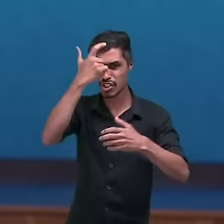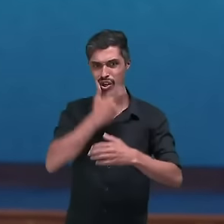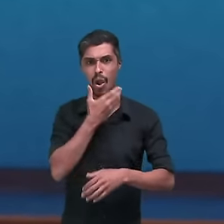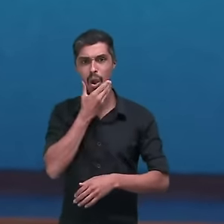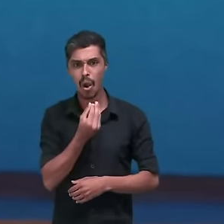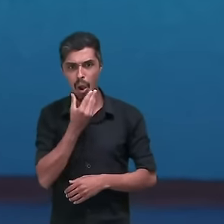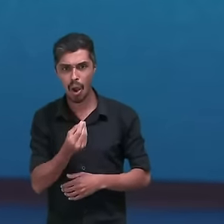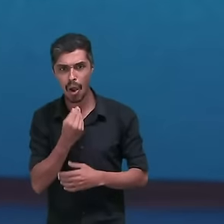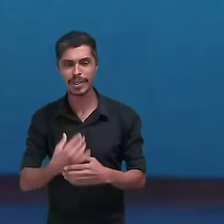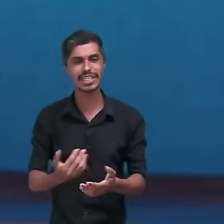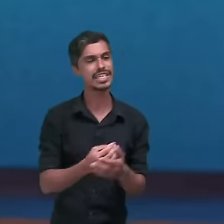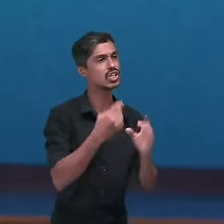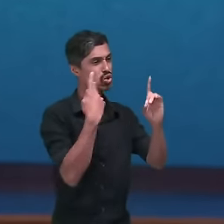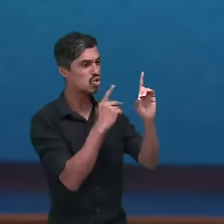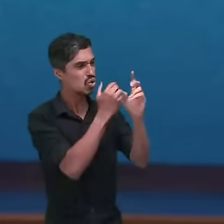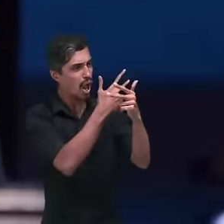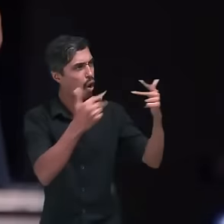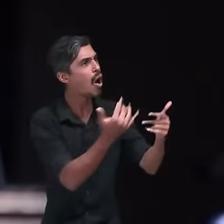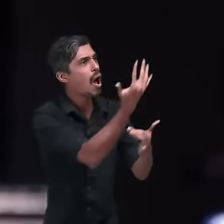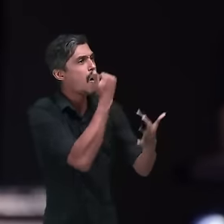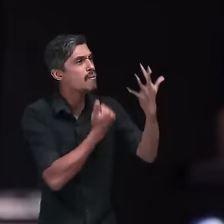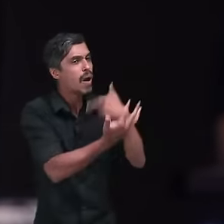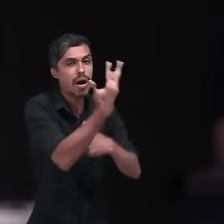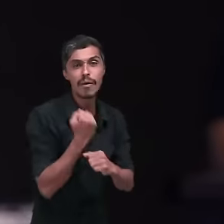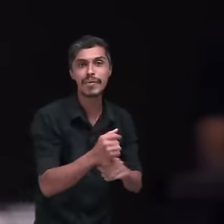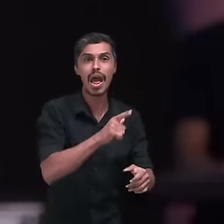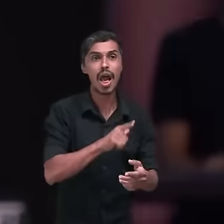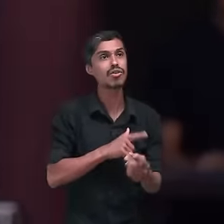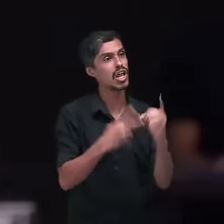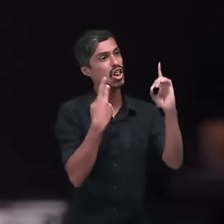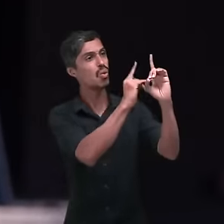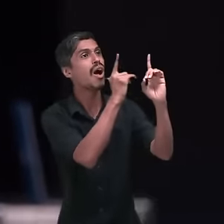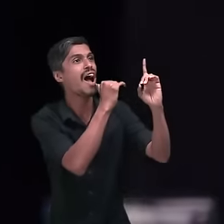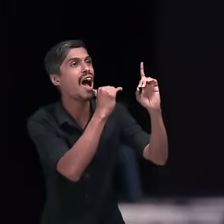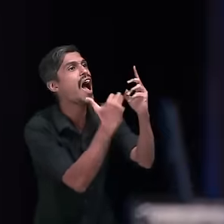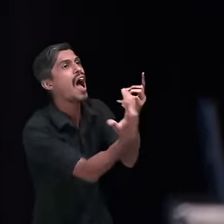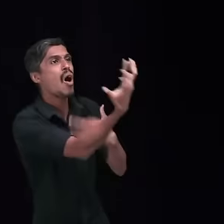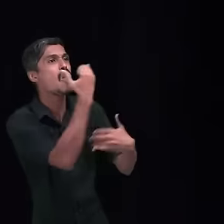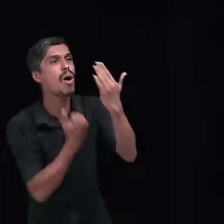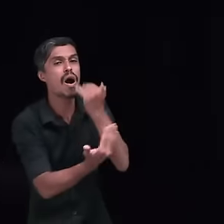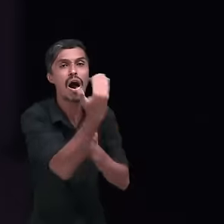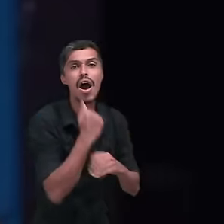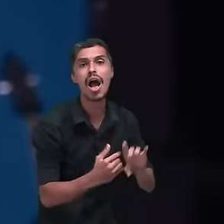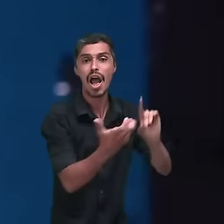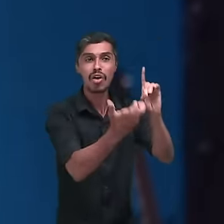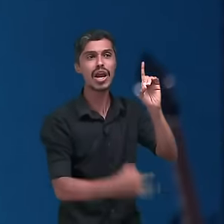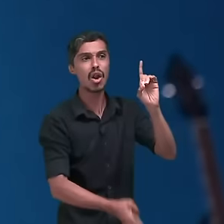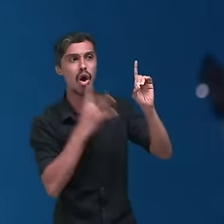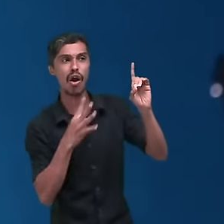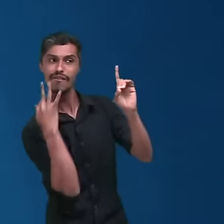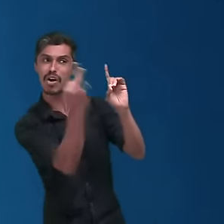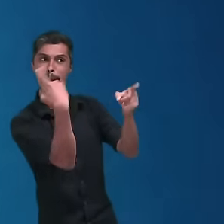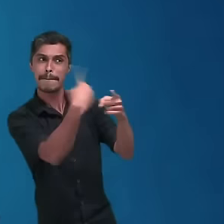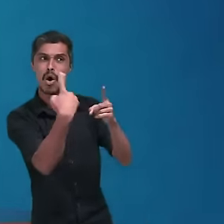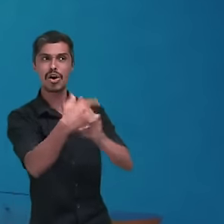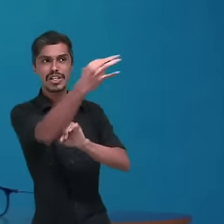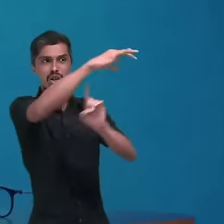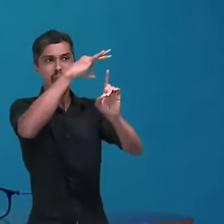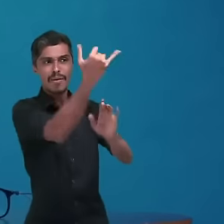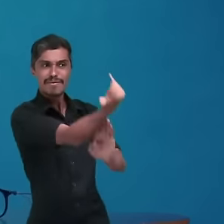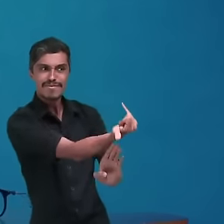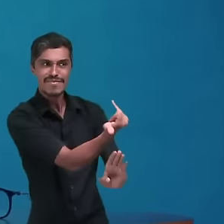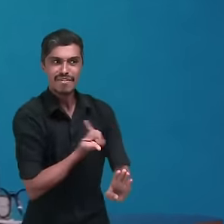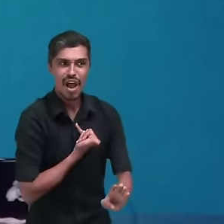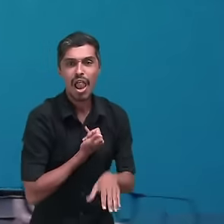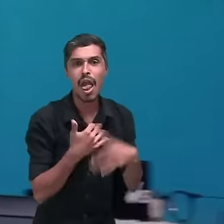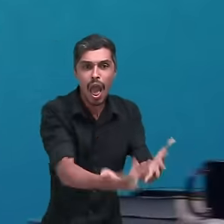come maná. Yo quiero ser un hombre que bebe agua de rocha. Yo quiero conocer el futuro a través de tu Santo Espíritu. Yo no